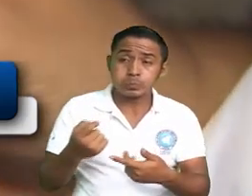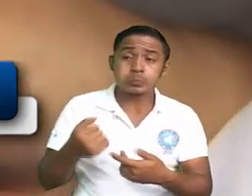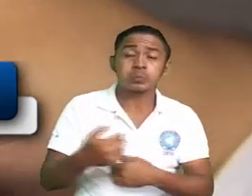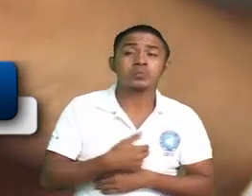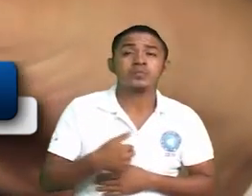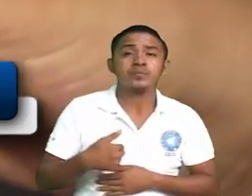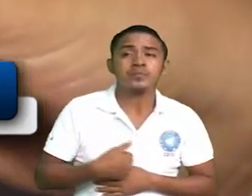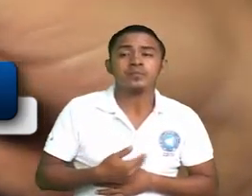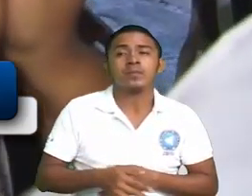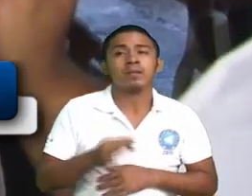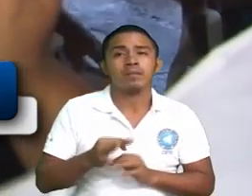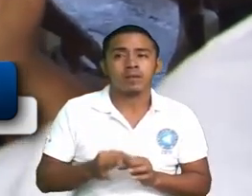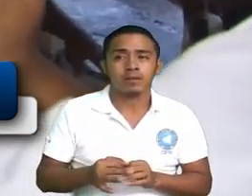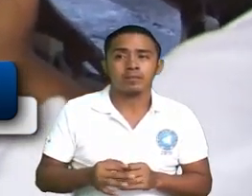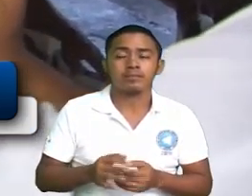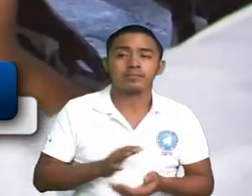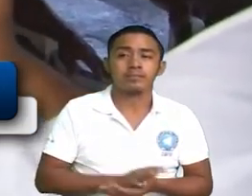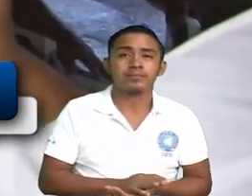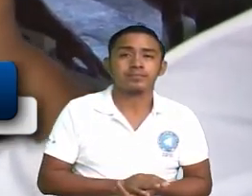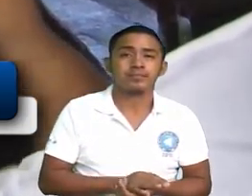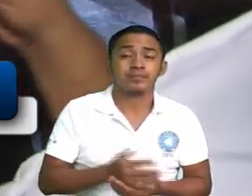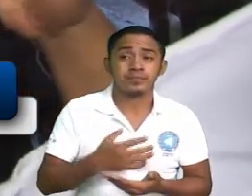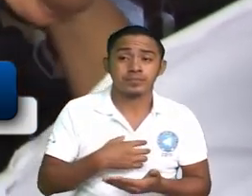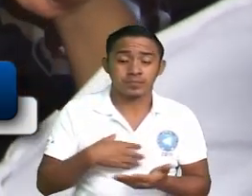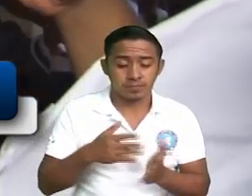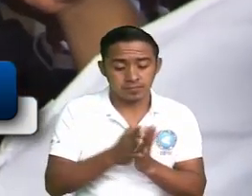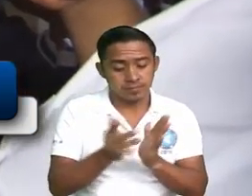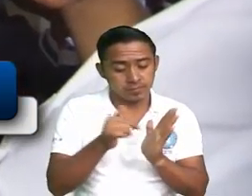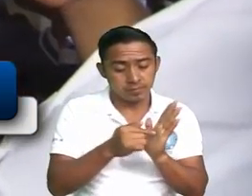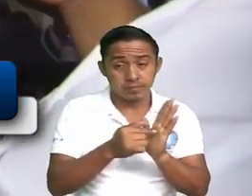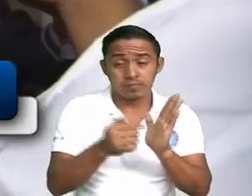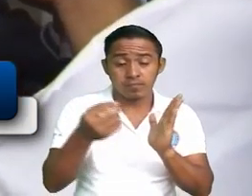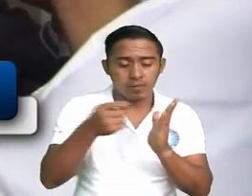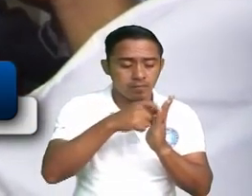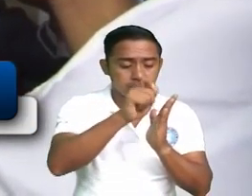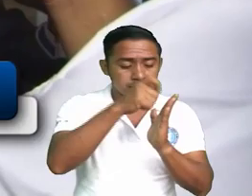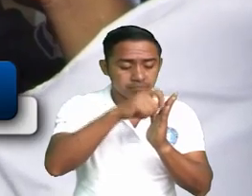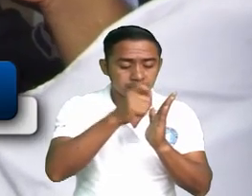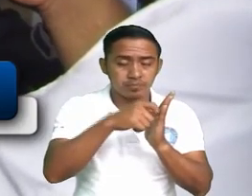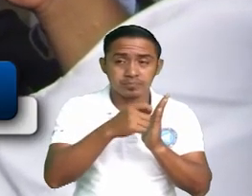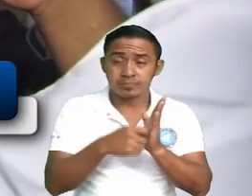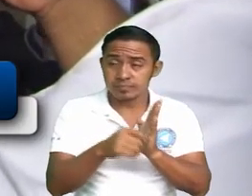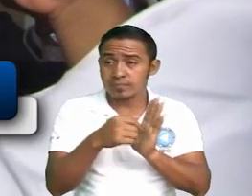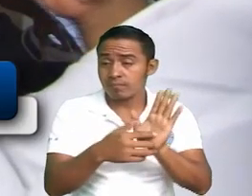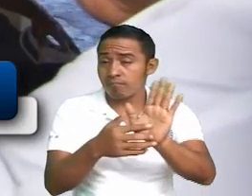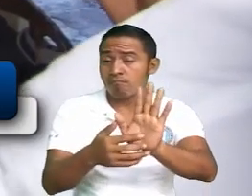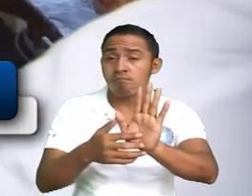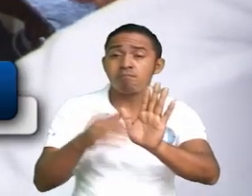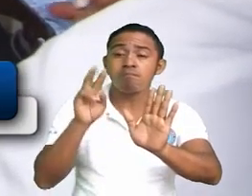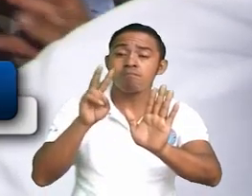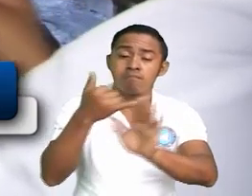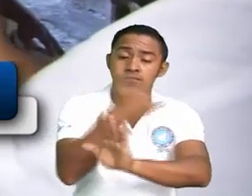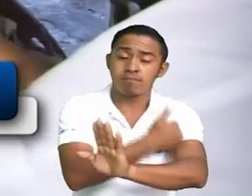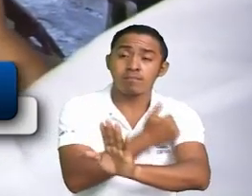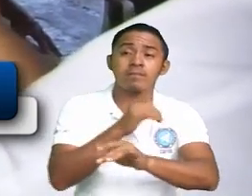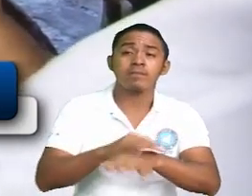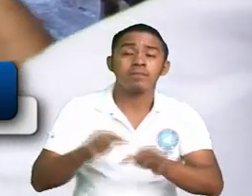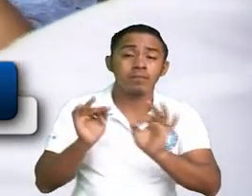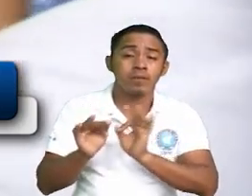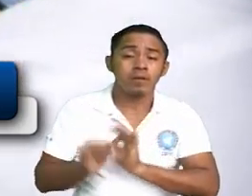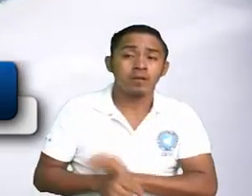Claro, con soporte, con nuestra tarjeta de vacunación, nosotros garantizamos este esquema atrasado y por ende, ¿verdad?,